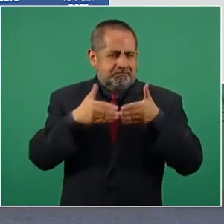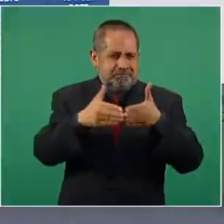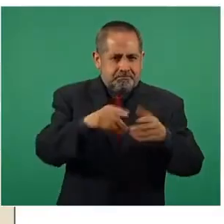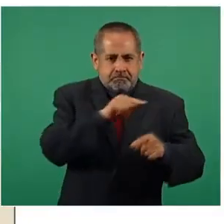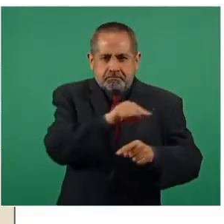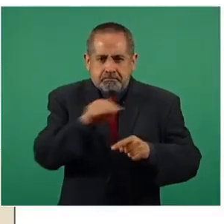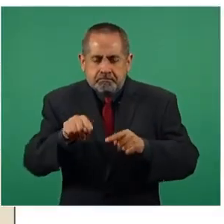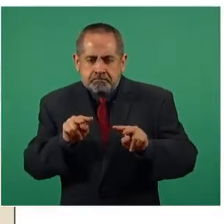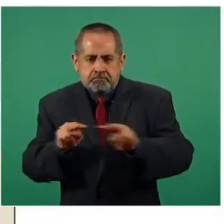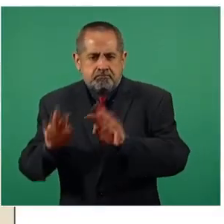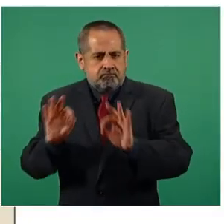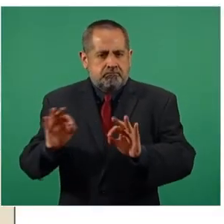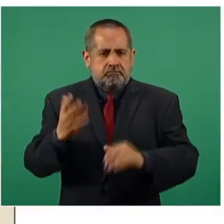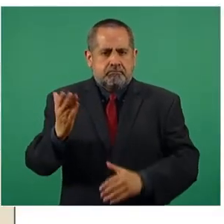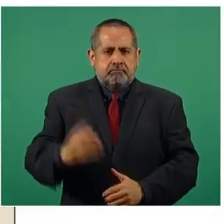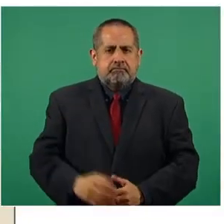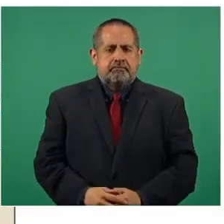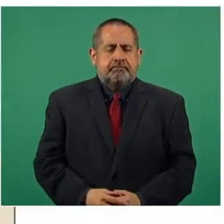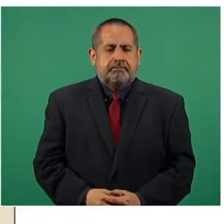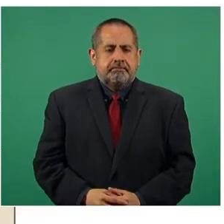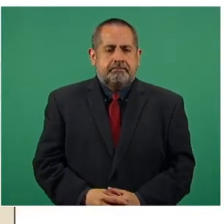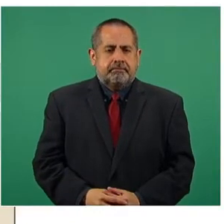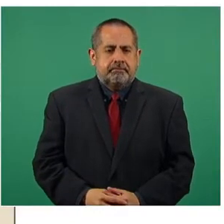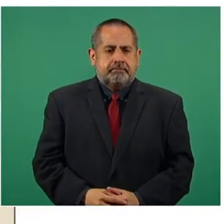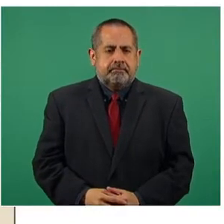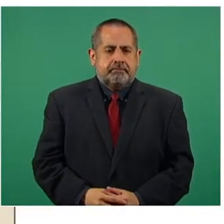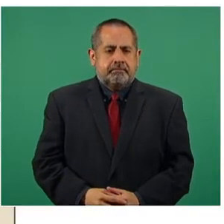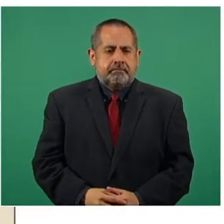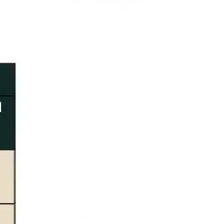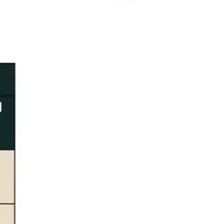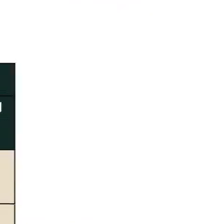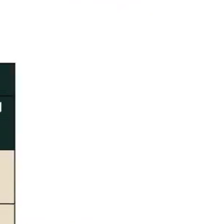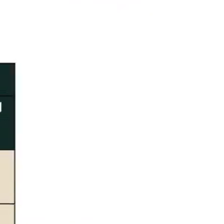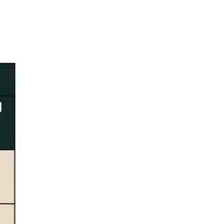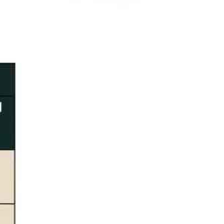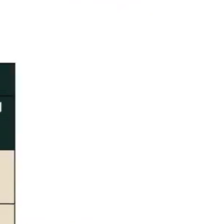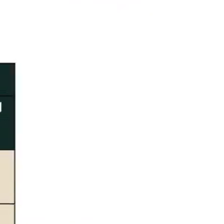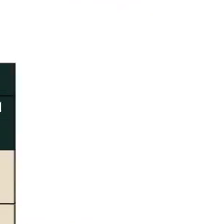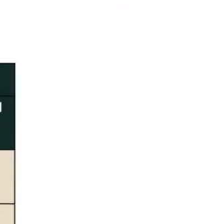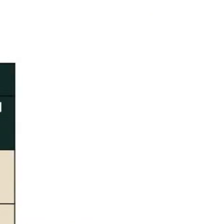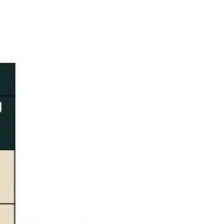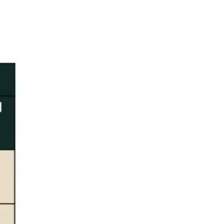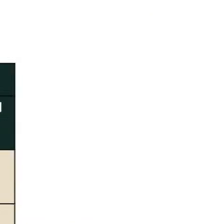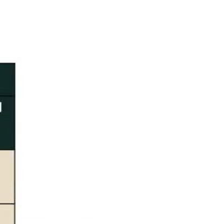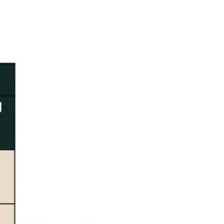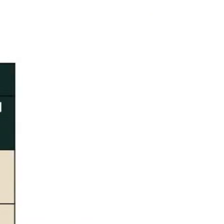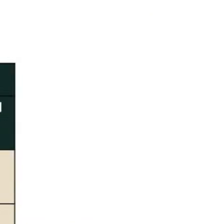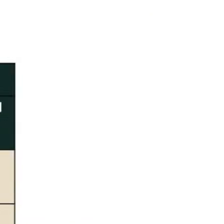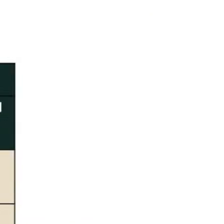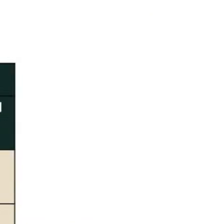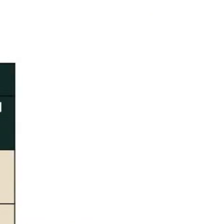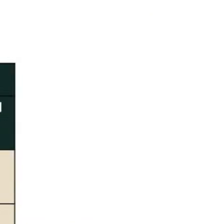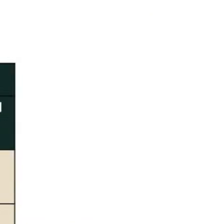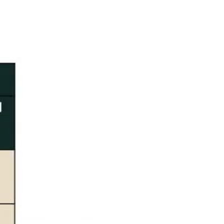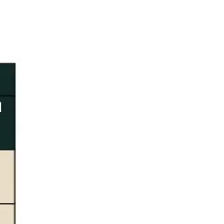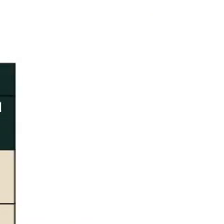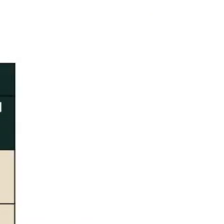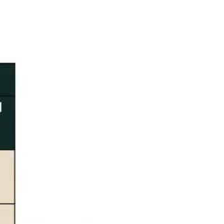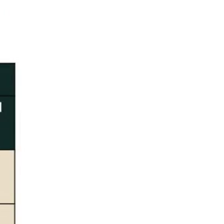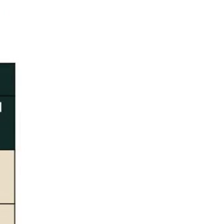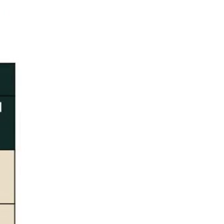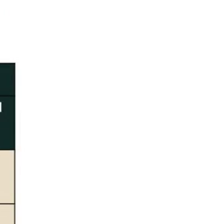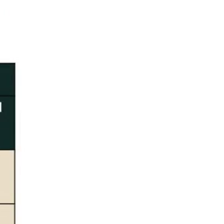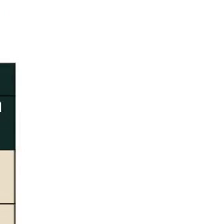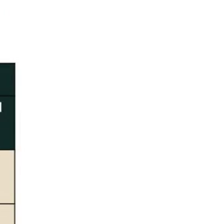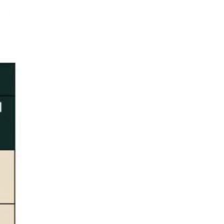que llevamos a la fecha son 662 operaciones en recintos portuarios con